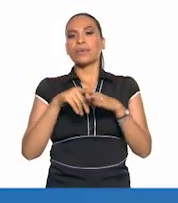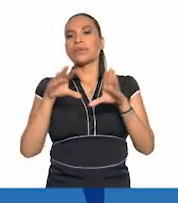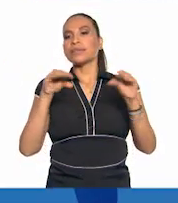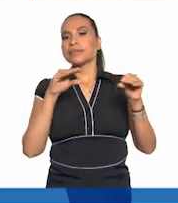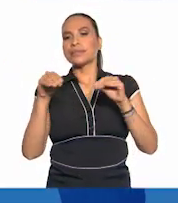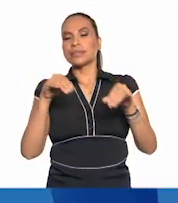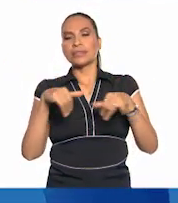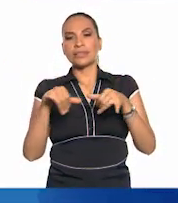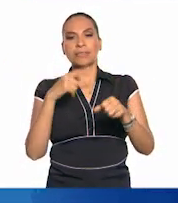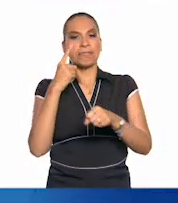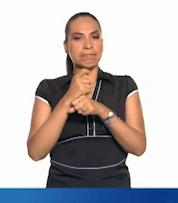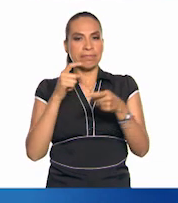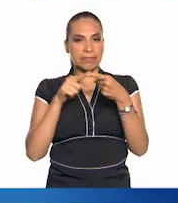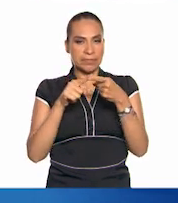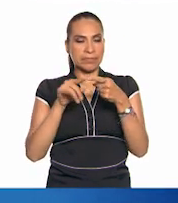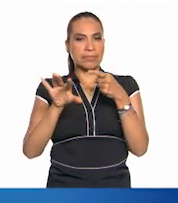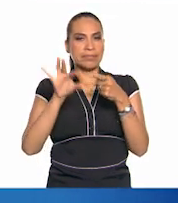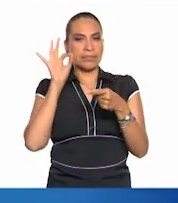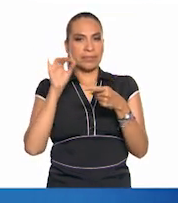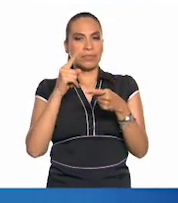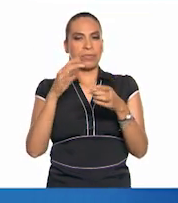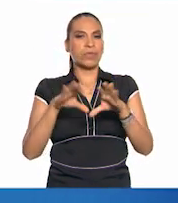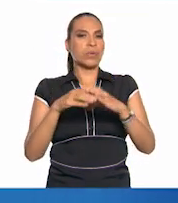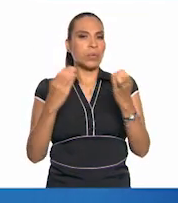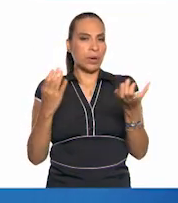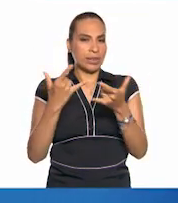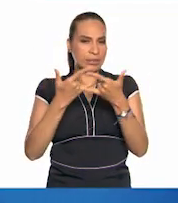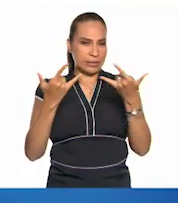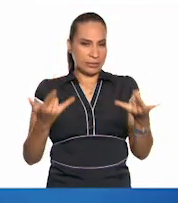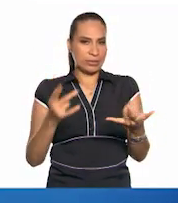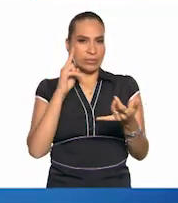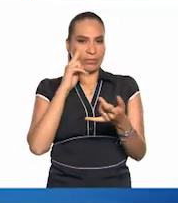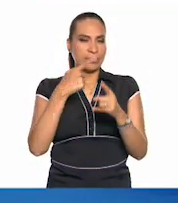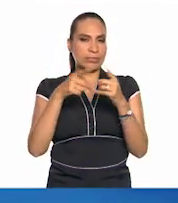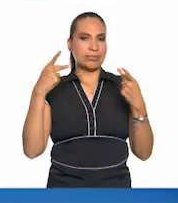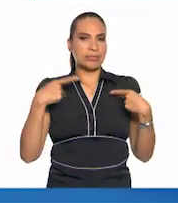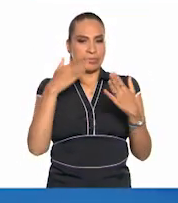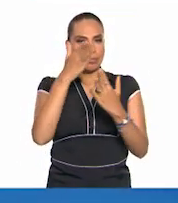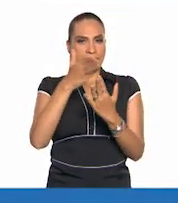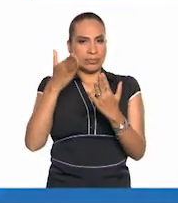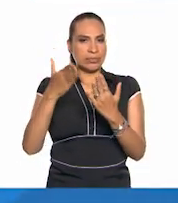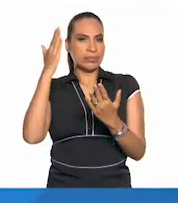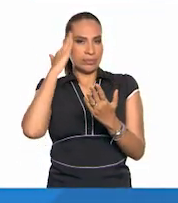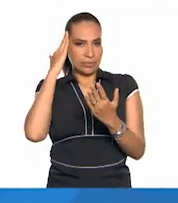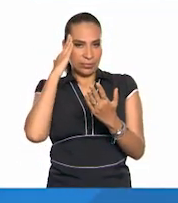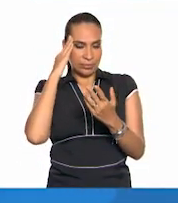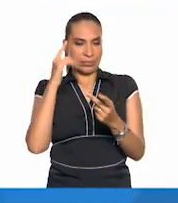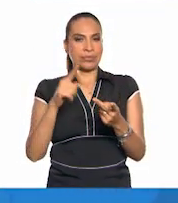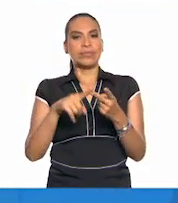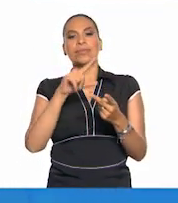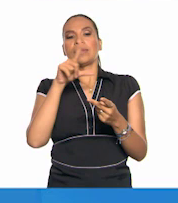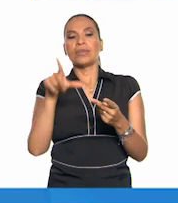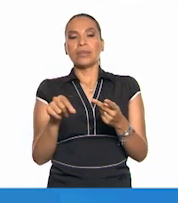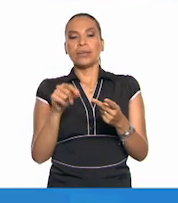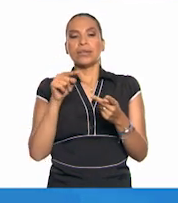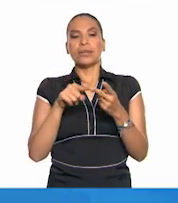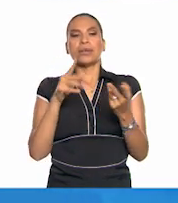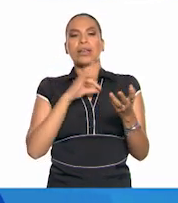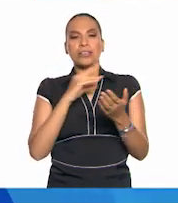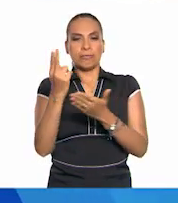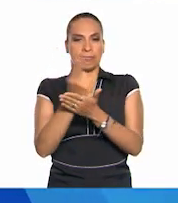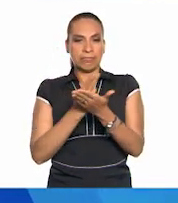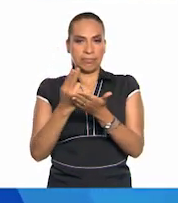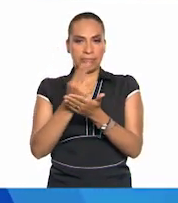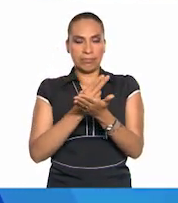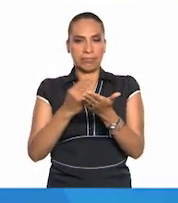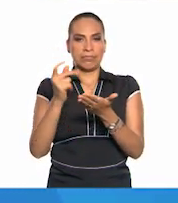títere. Primero, se selecciona un cuento y se distingue a los personajes principales. Después, estos se dibujan